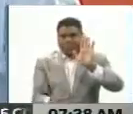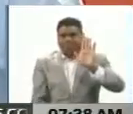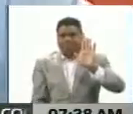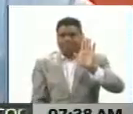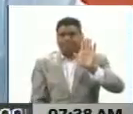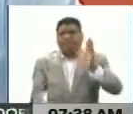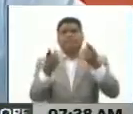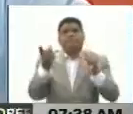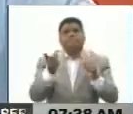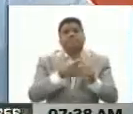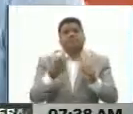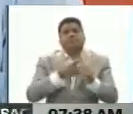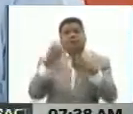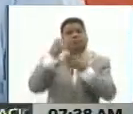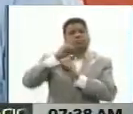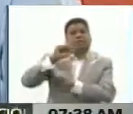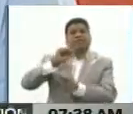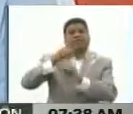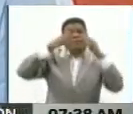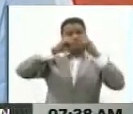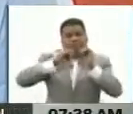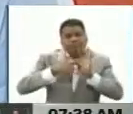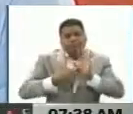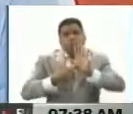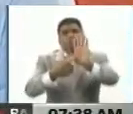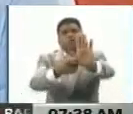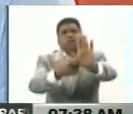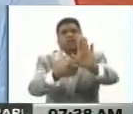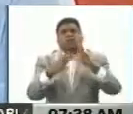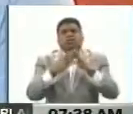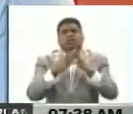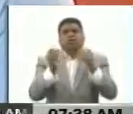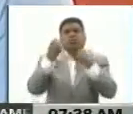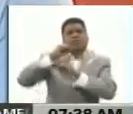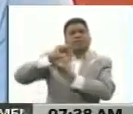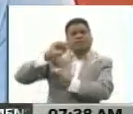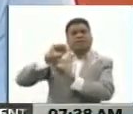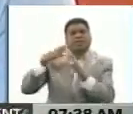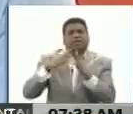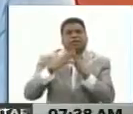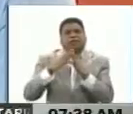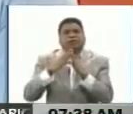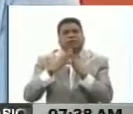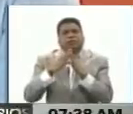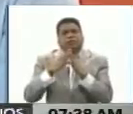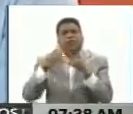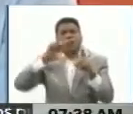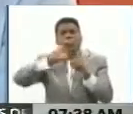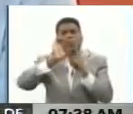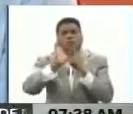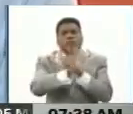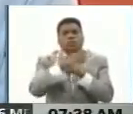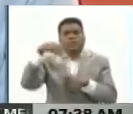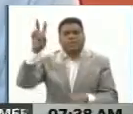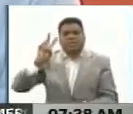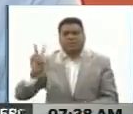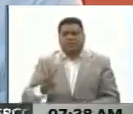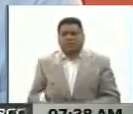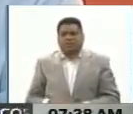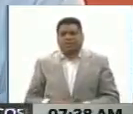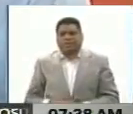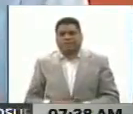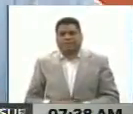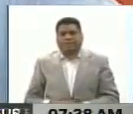defender, proyectar y enriquecer la identidad nacional, el imaginario de los venezolanos. Y esto este se nutre de la